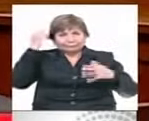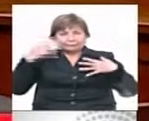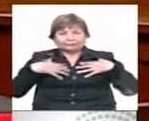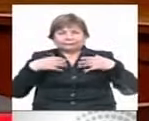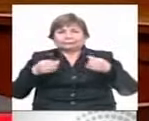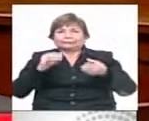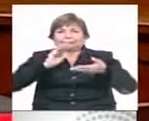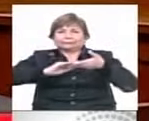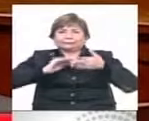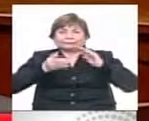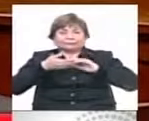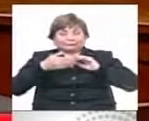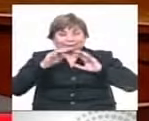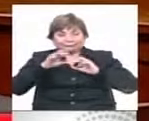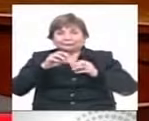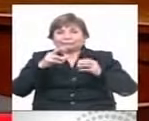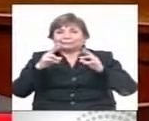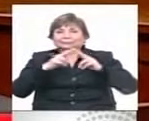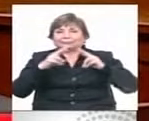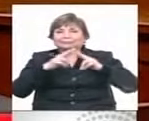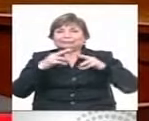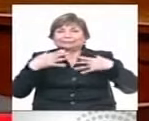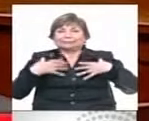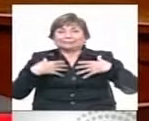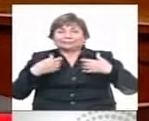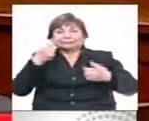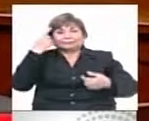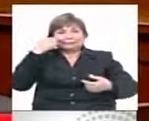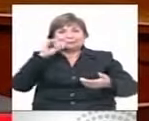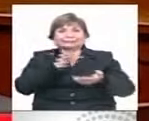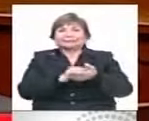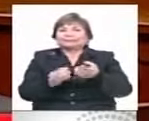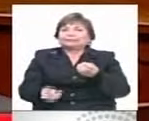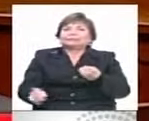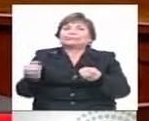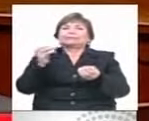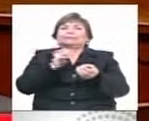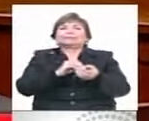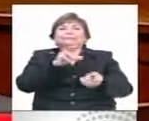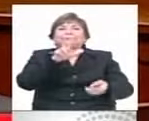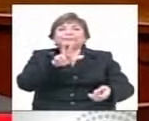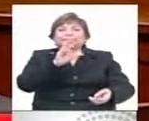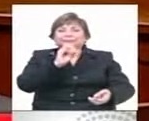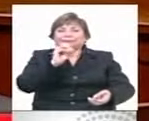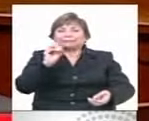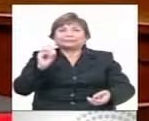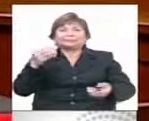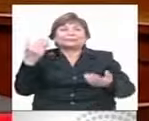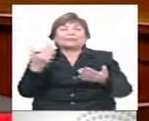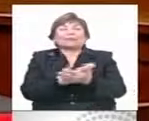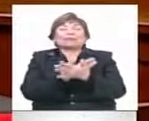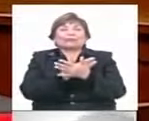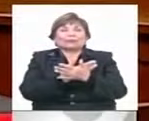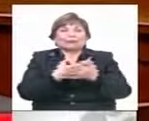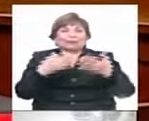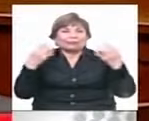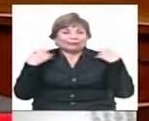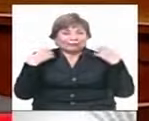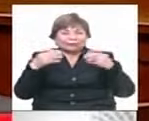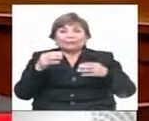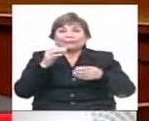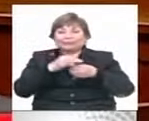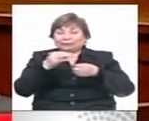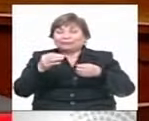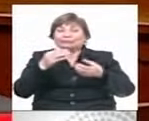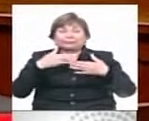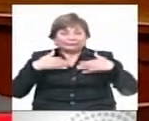comunitaria integrados a la red de salud. Para ello, implementaremos 300 nuevos centros de salud mental comunitaria